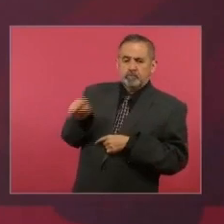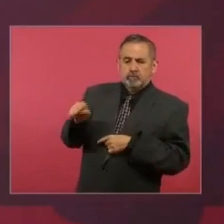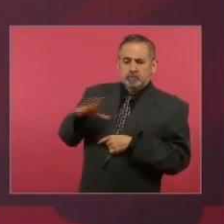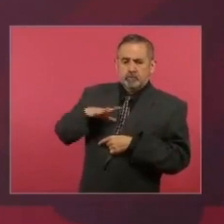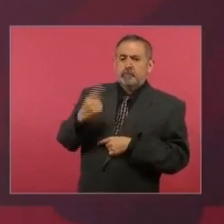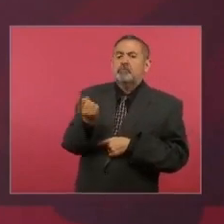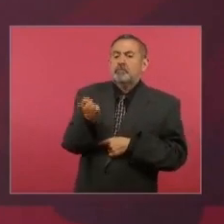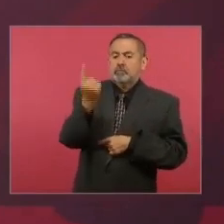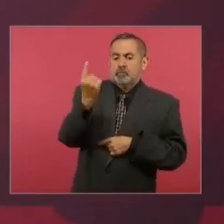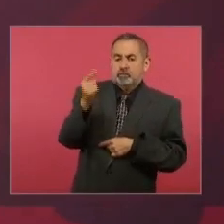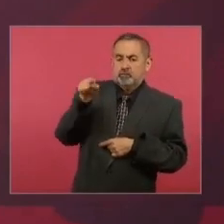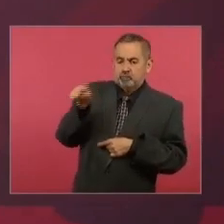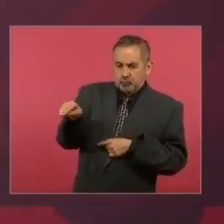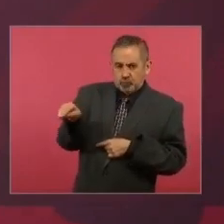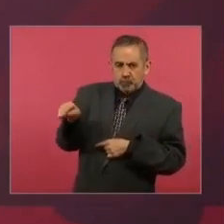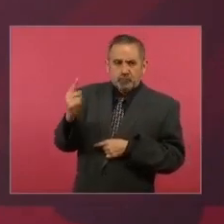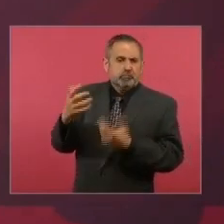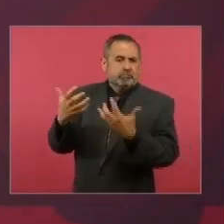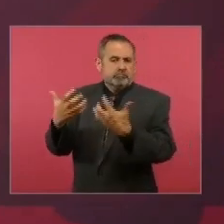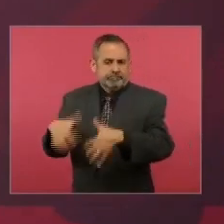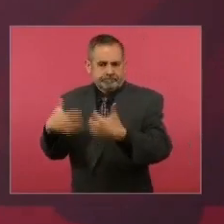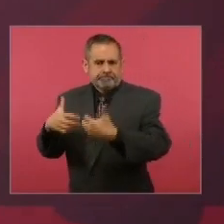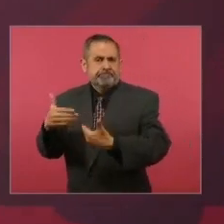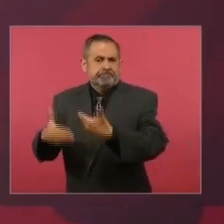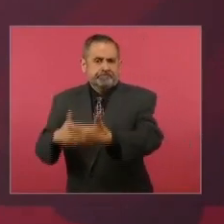cuidar para que esto no ocurriera.